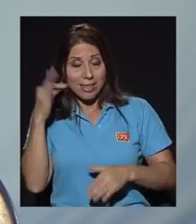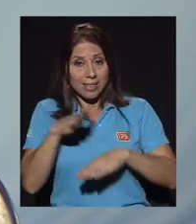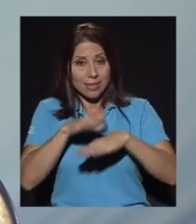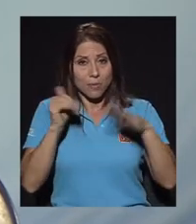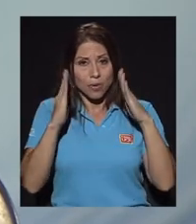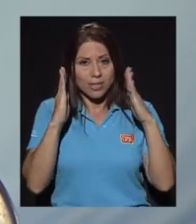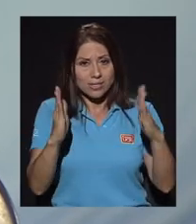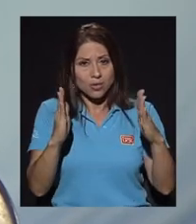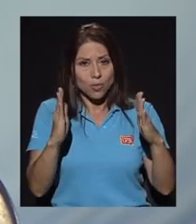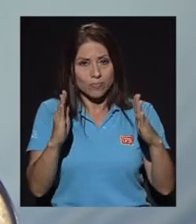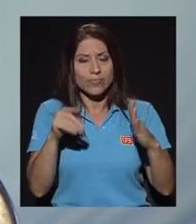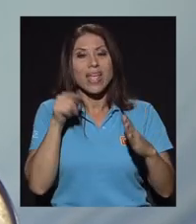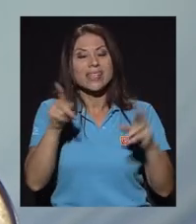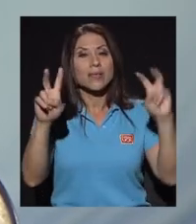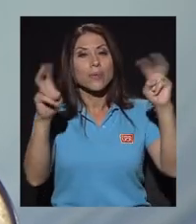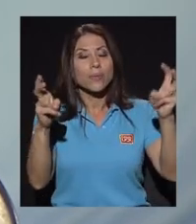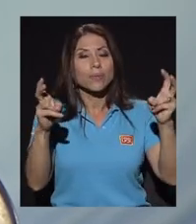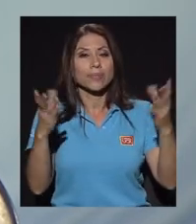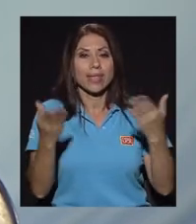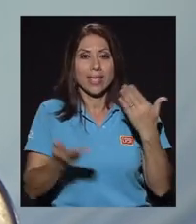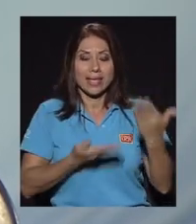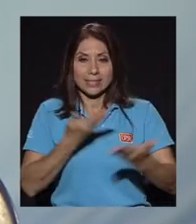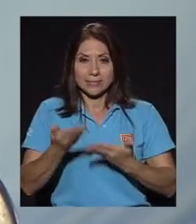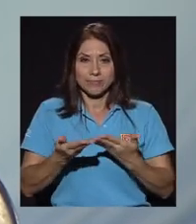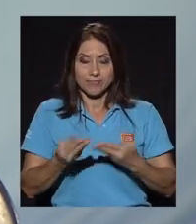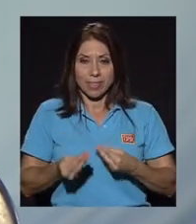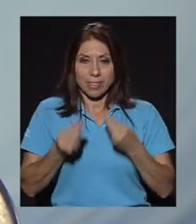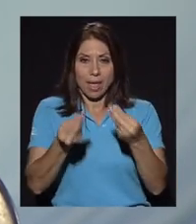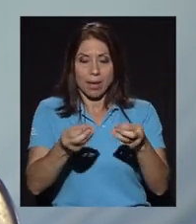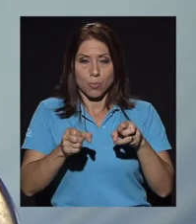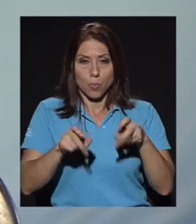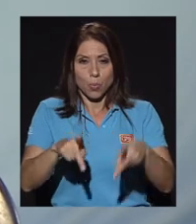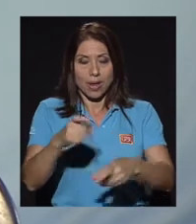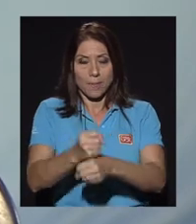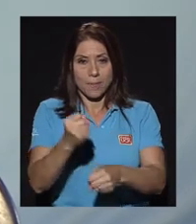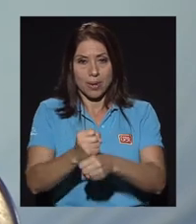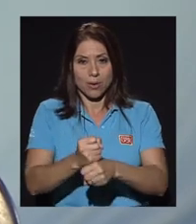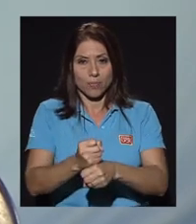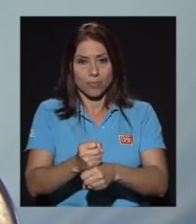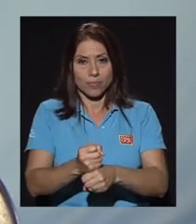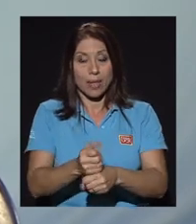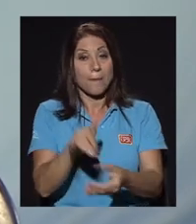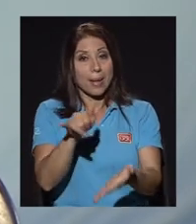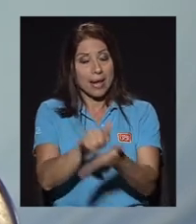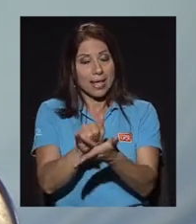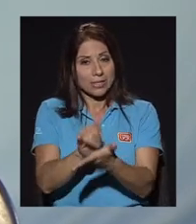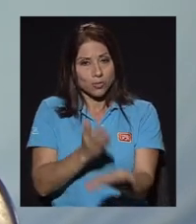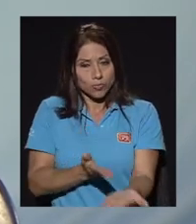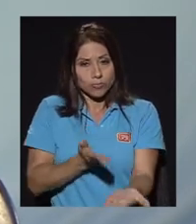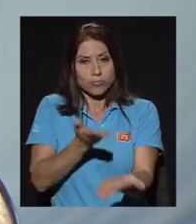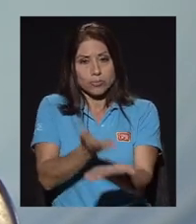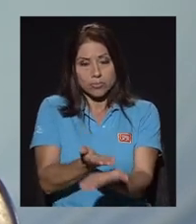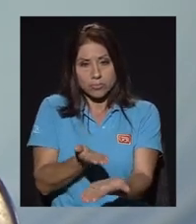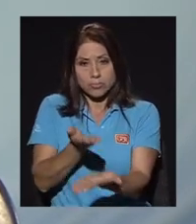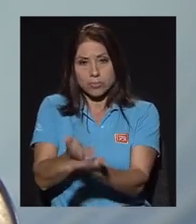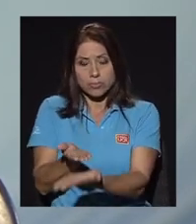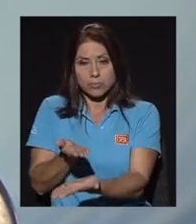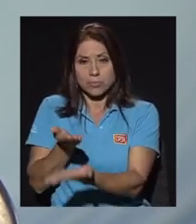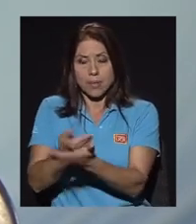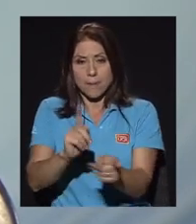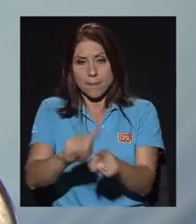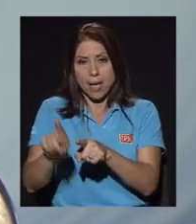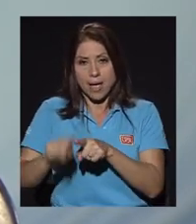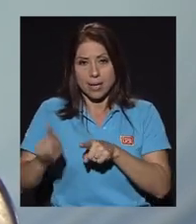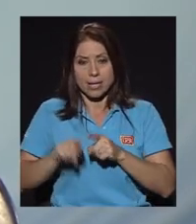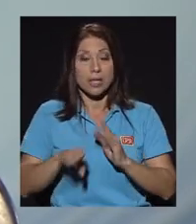la atención, tiene que ver con el tema de la generación de empleo. Para esto nos presentan varias propuestas. como